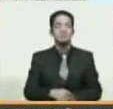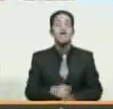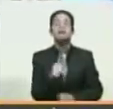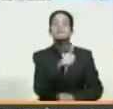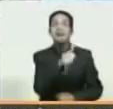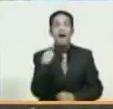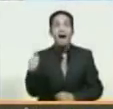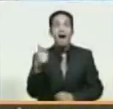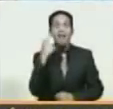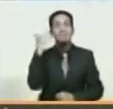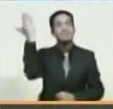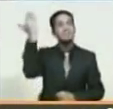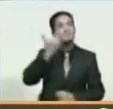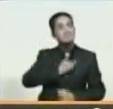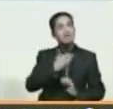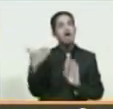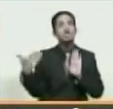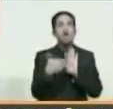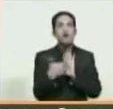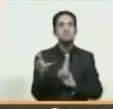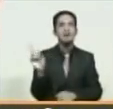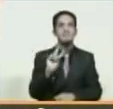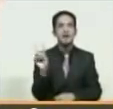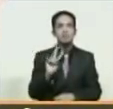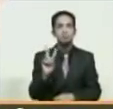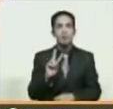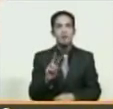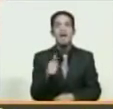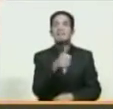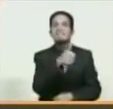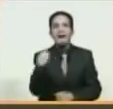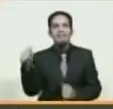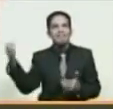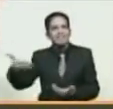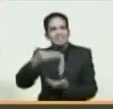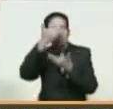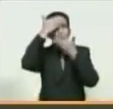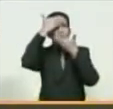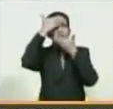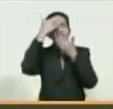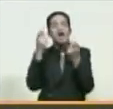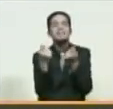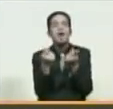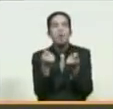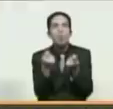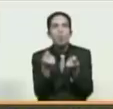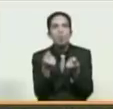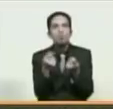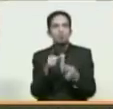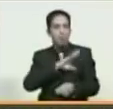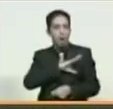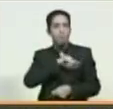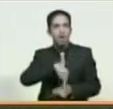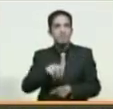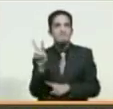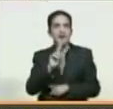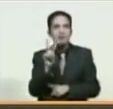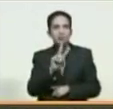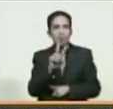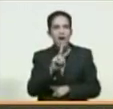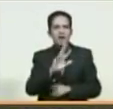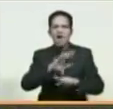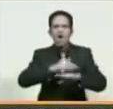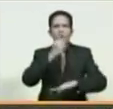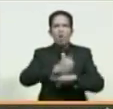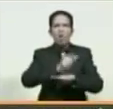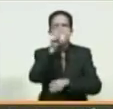sanción contra nuestro pueblo, cada secuestro de nuestros recursos financieros, tienen un rostro donde